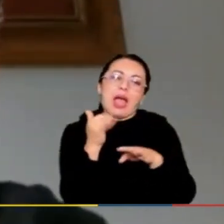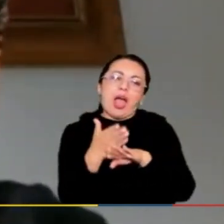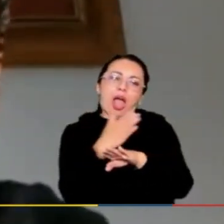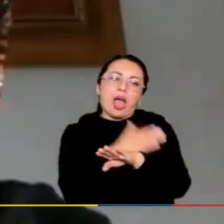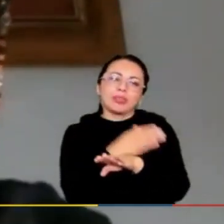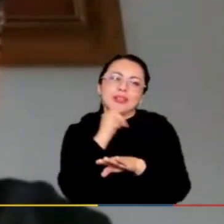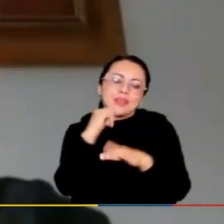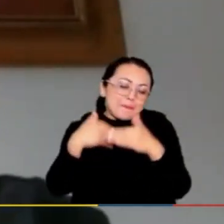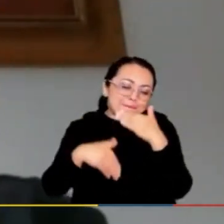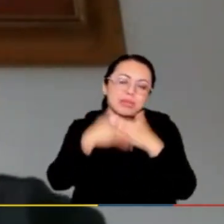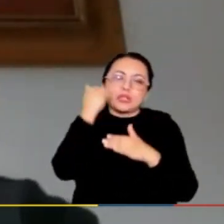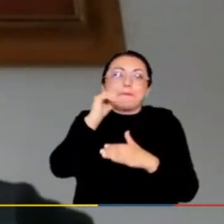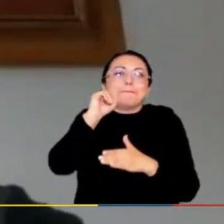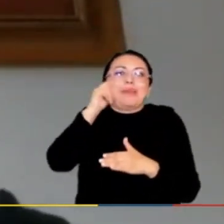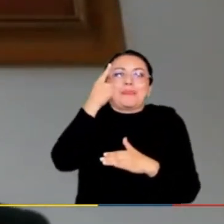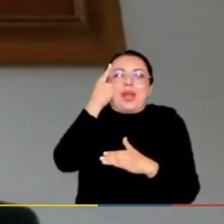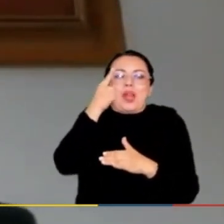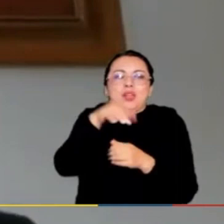esta sentencia